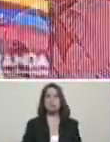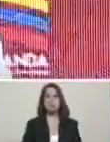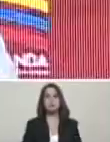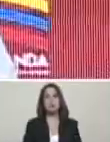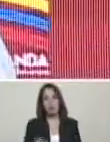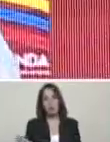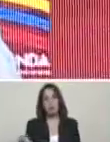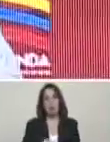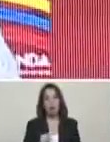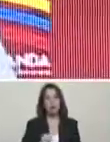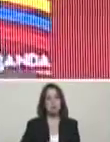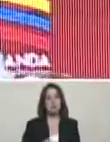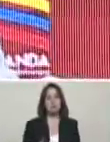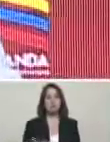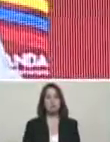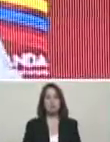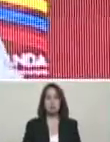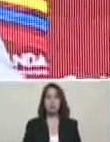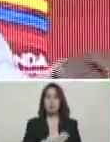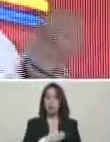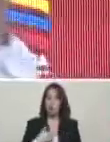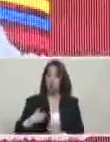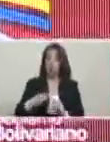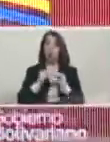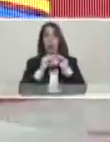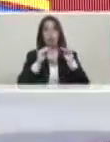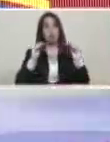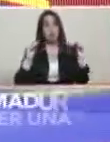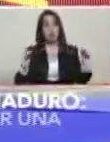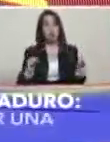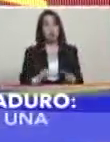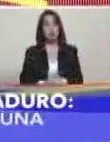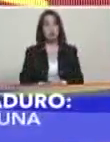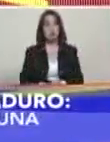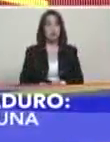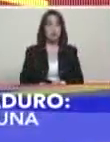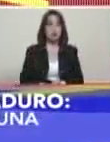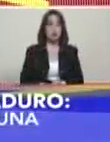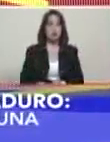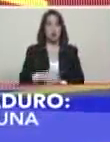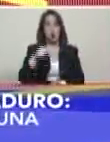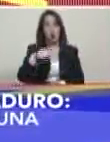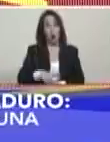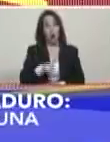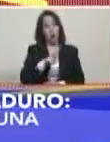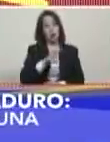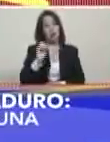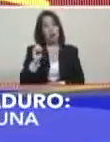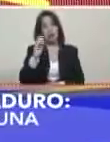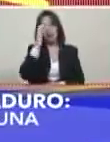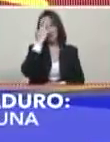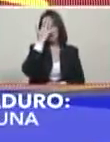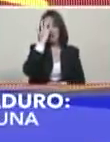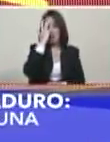En el plan de la patria, y por eso quiero anunciar hoy, 20 de febrero de